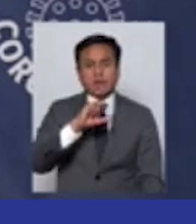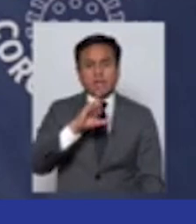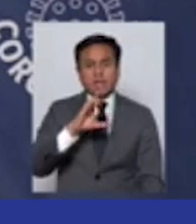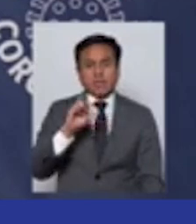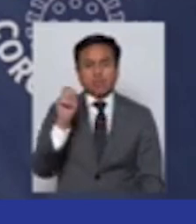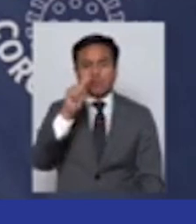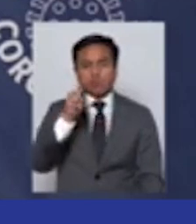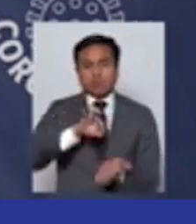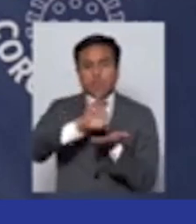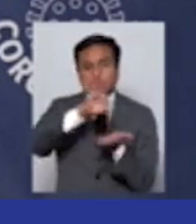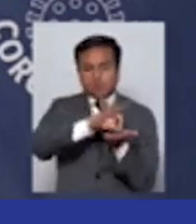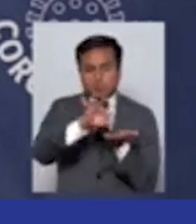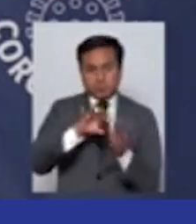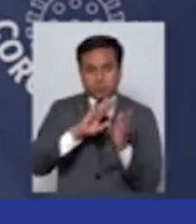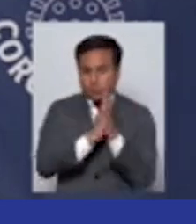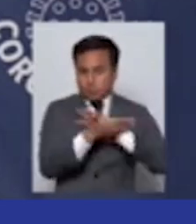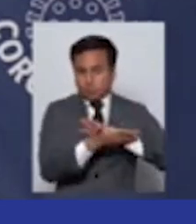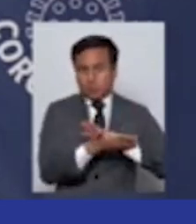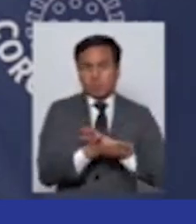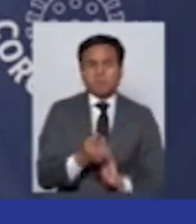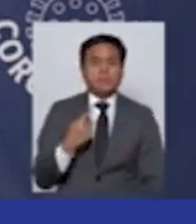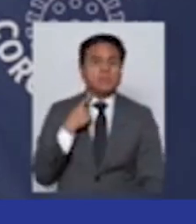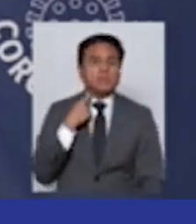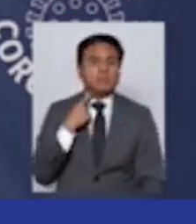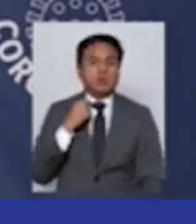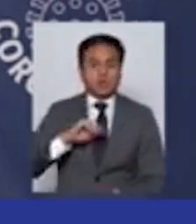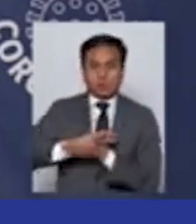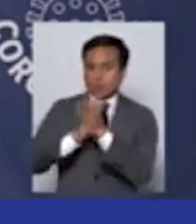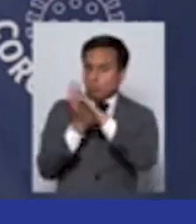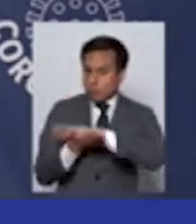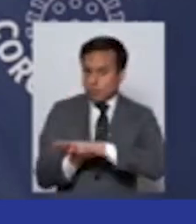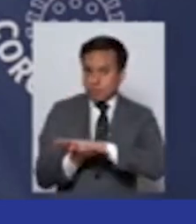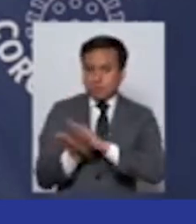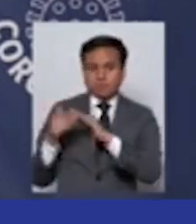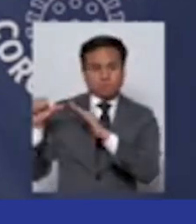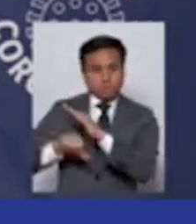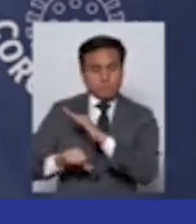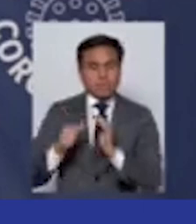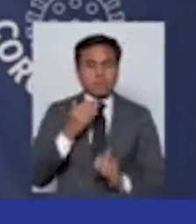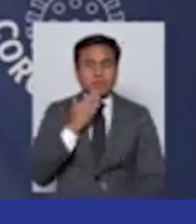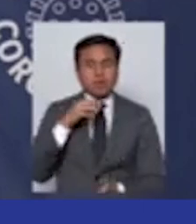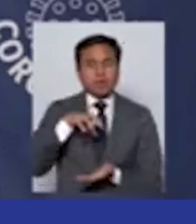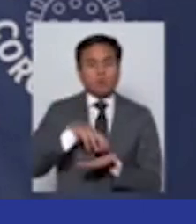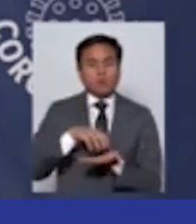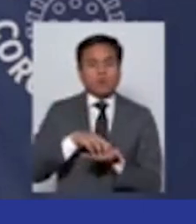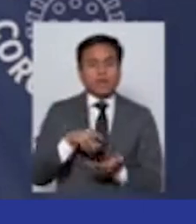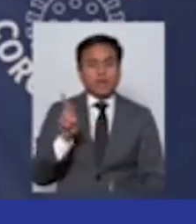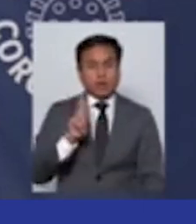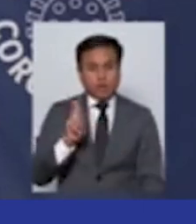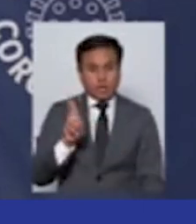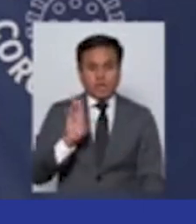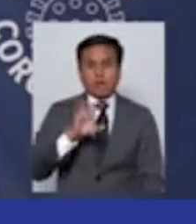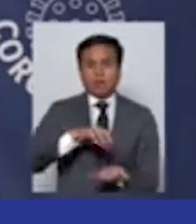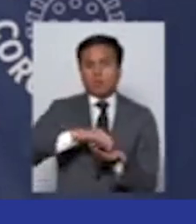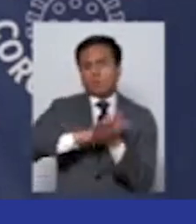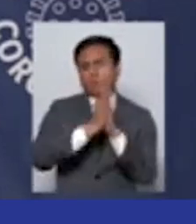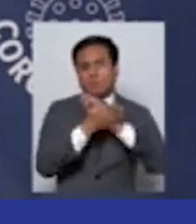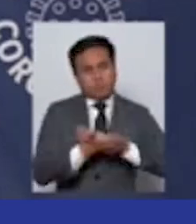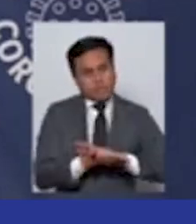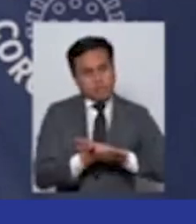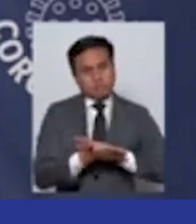la comuna de quilicura completa la comuna de recoleta completa